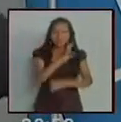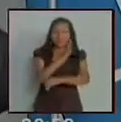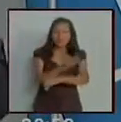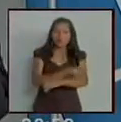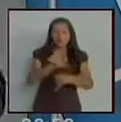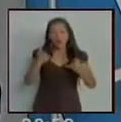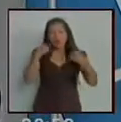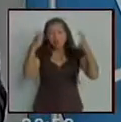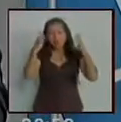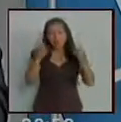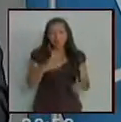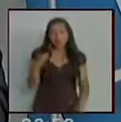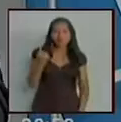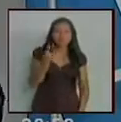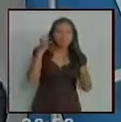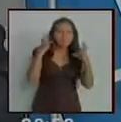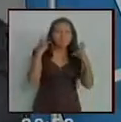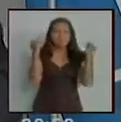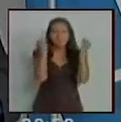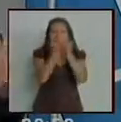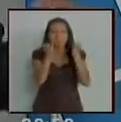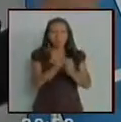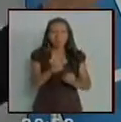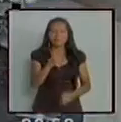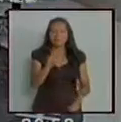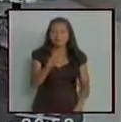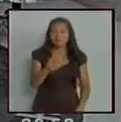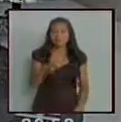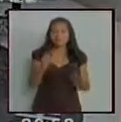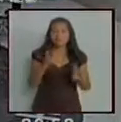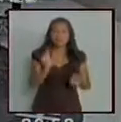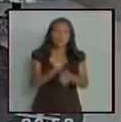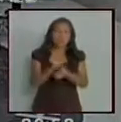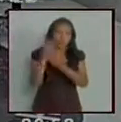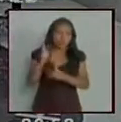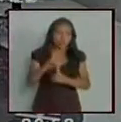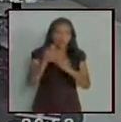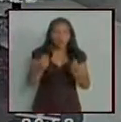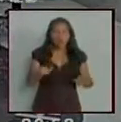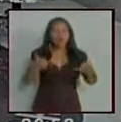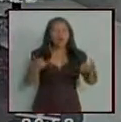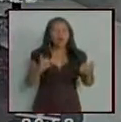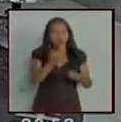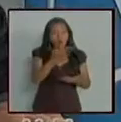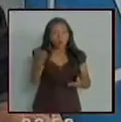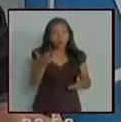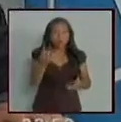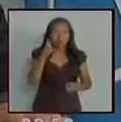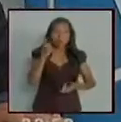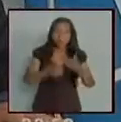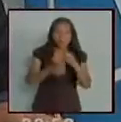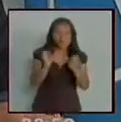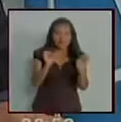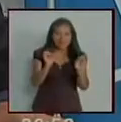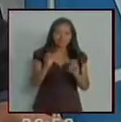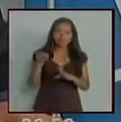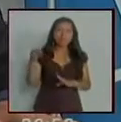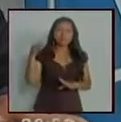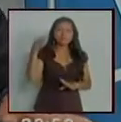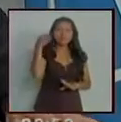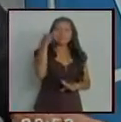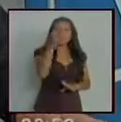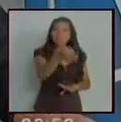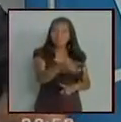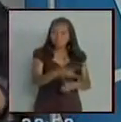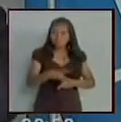y el muchacho piensa que solamente él está ahí. No, o sea, como dicen nuestros especialistas hoy, chiquillos, ustedes tarde o temprano van a tener problemas